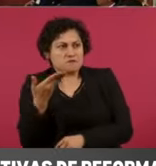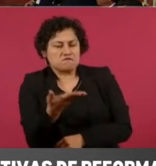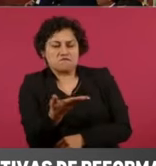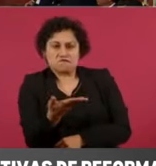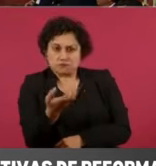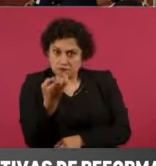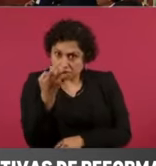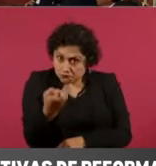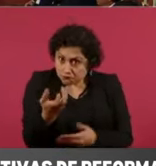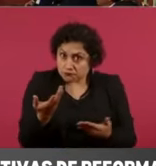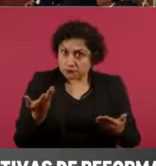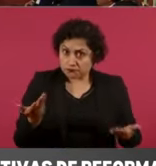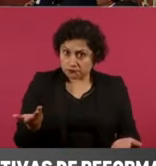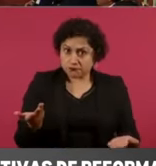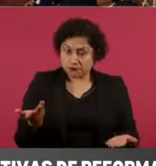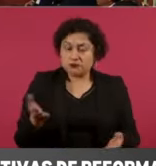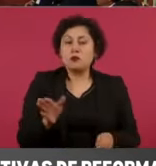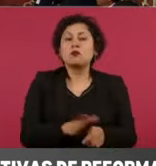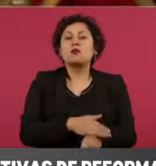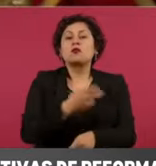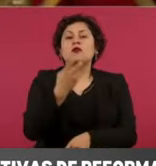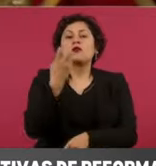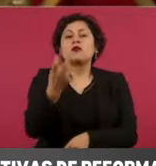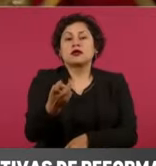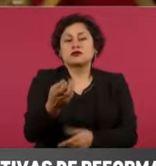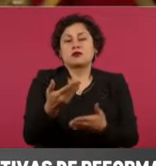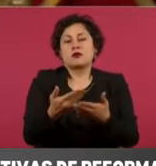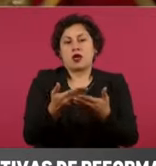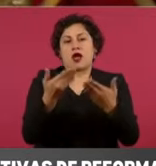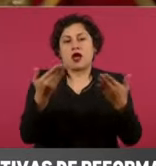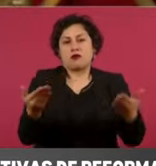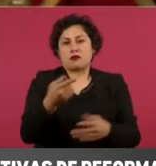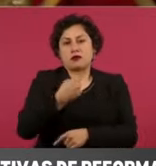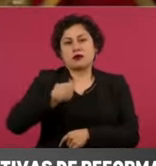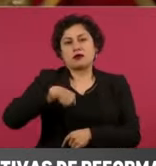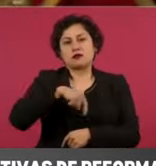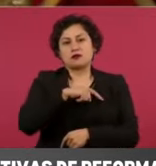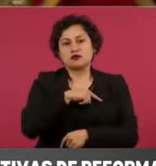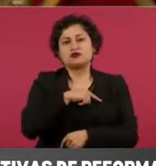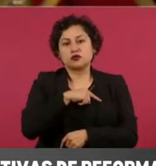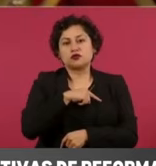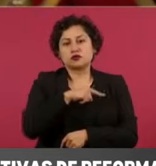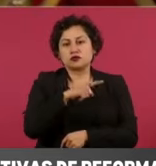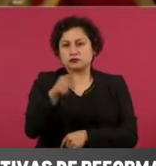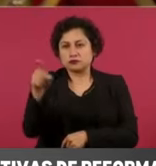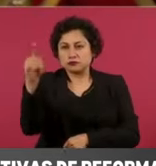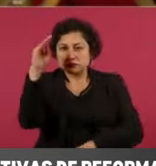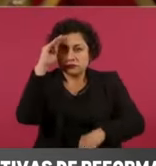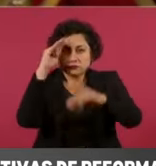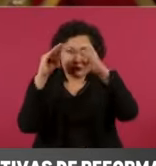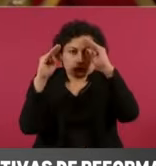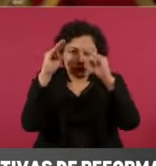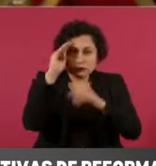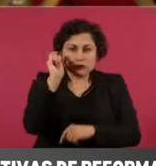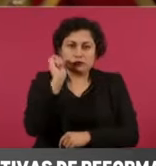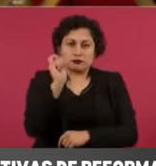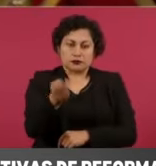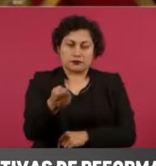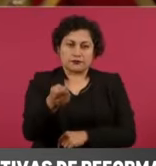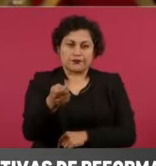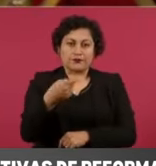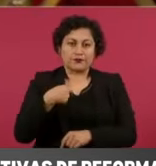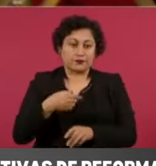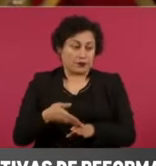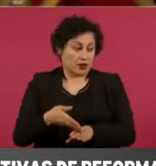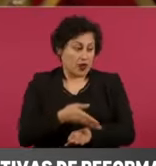Partamos de la base de que durante el periodo neoliberal, al que he hecho referencia en infinidad de ocasiones